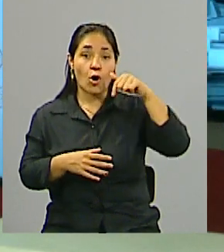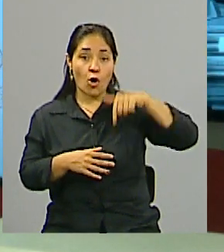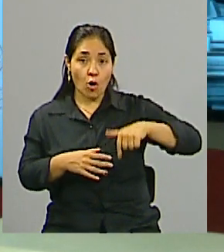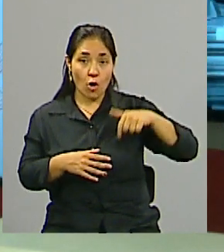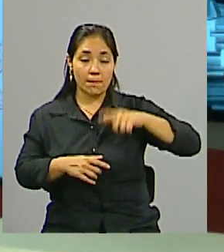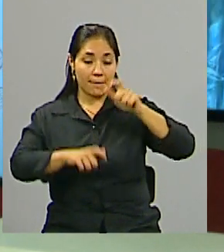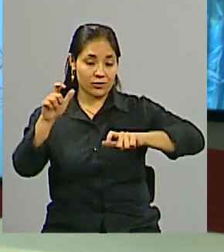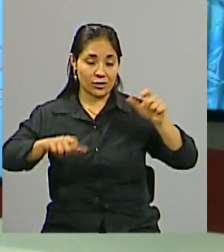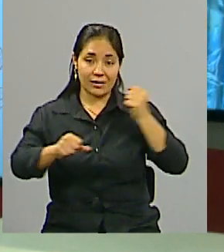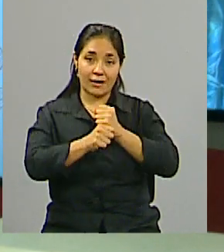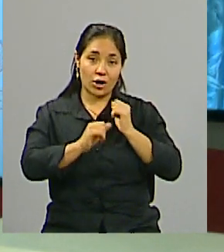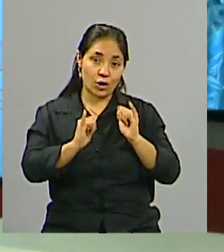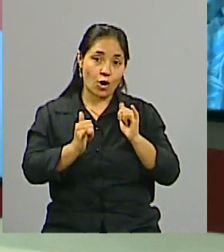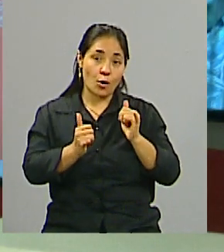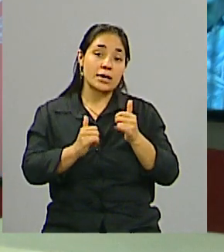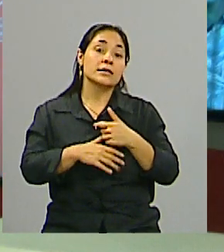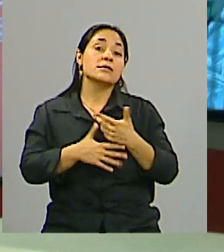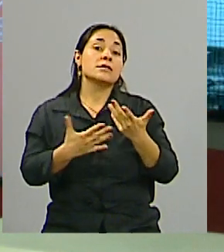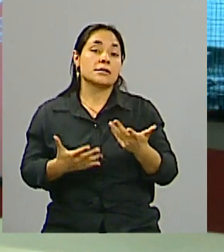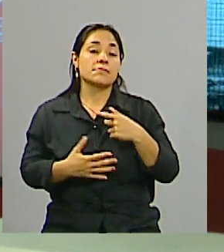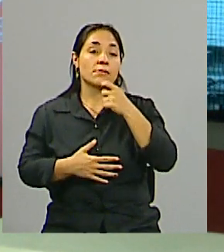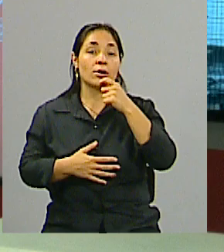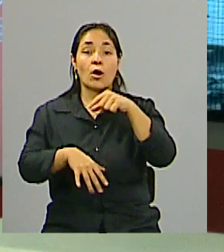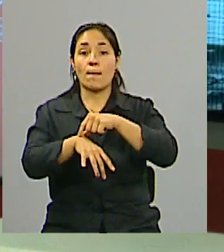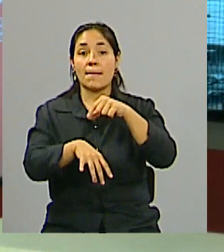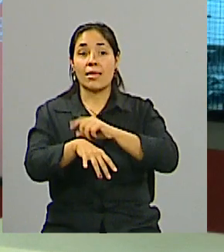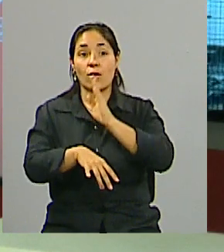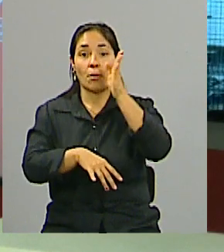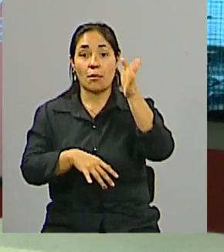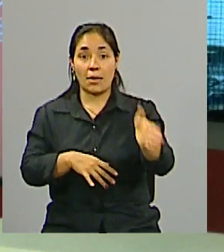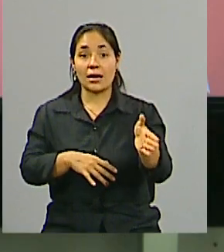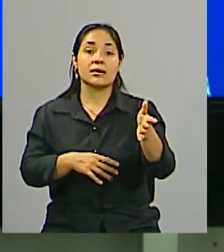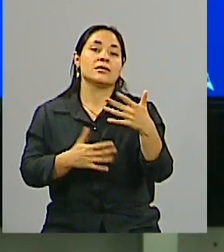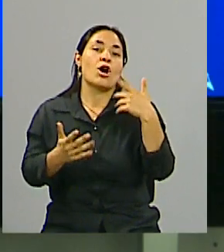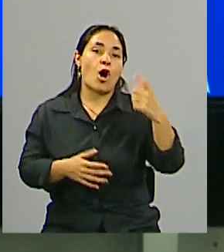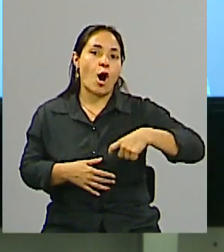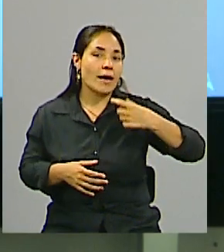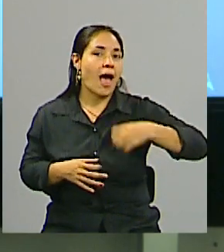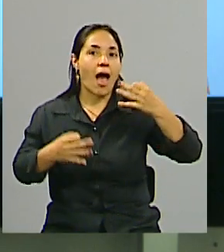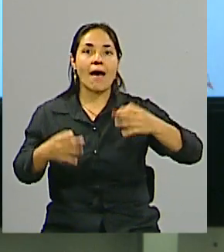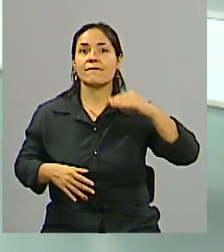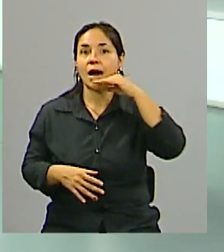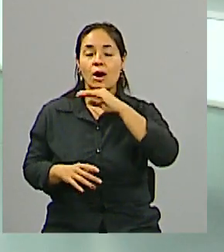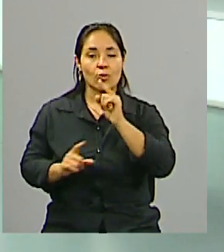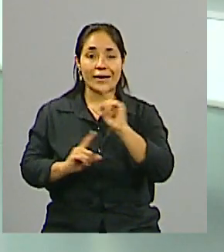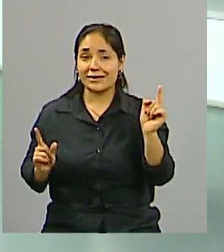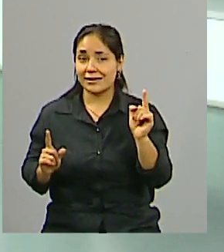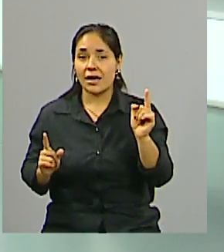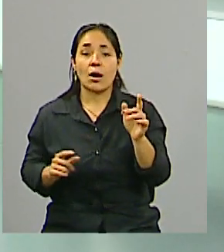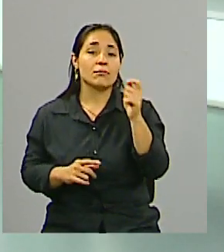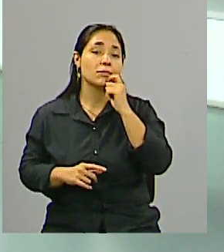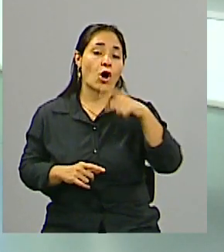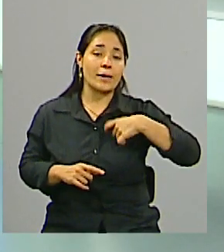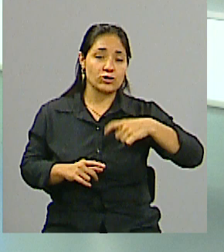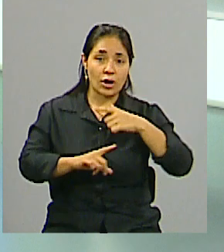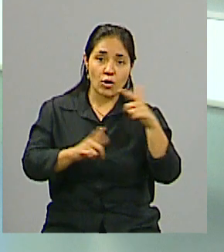trabajadores y trabajadoras, si de pronto tienen que ir a un médico, tampoco digamos que la cobertura es la mejor, porque a veces no tienen cobertura. tienen o no tienen o